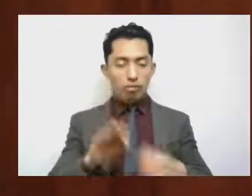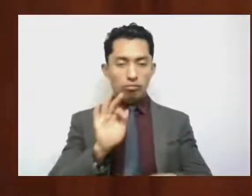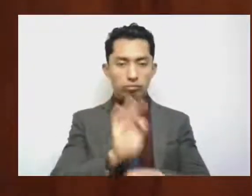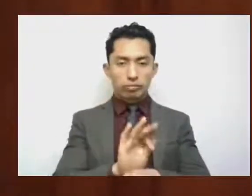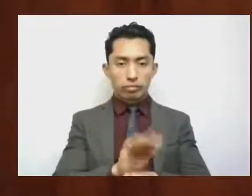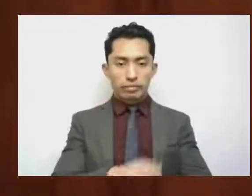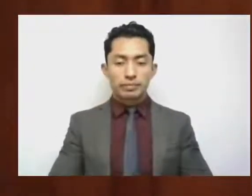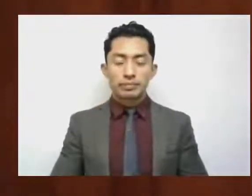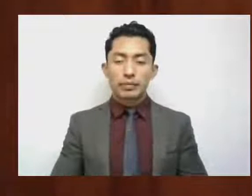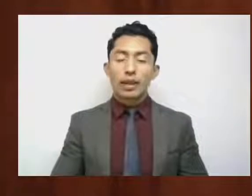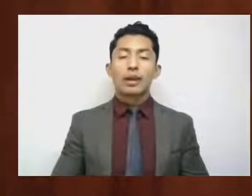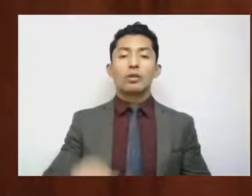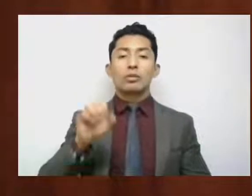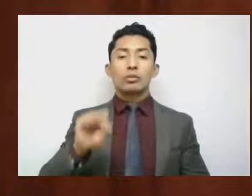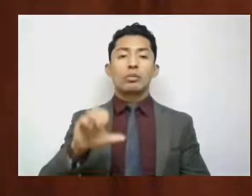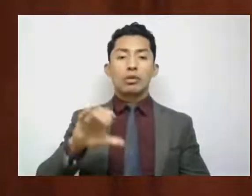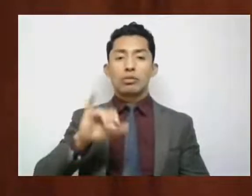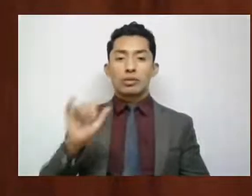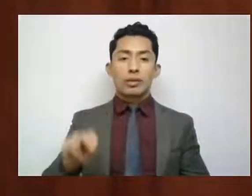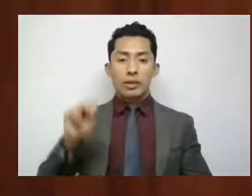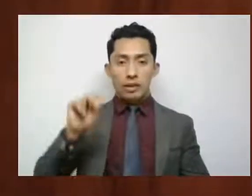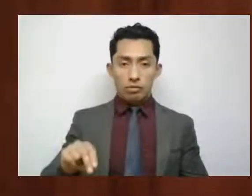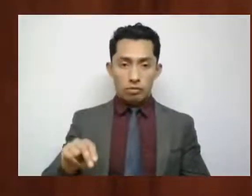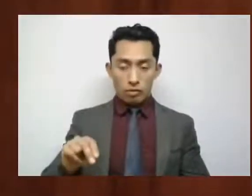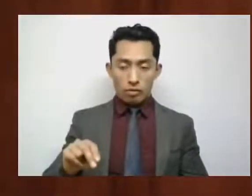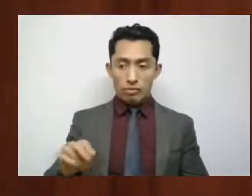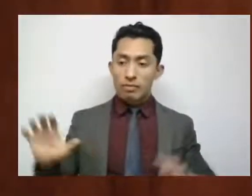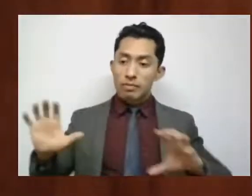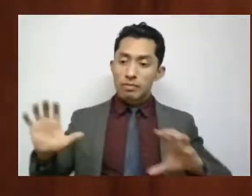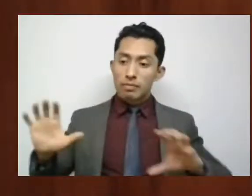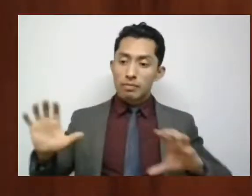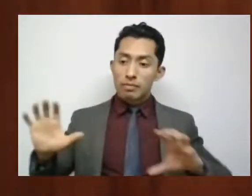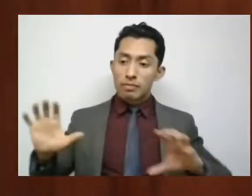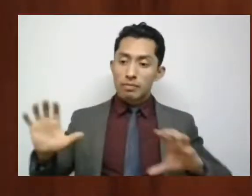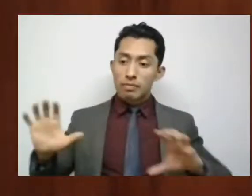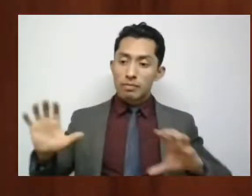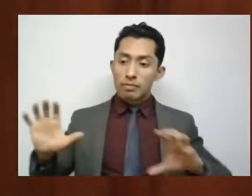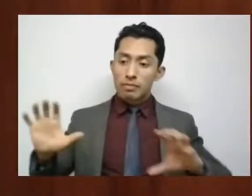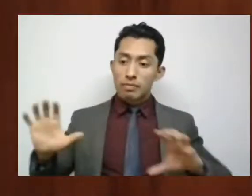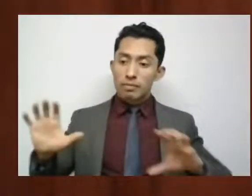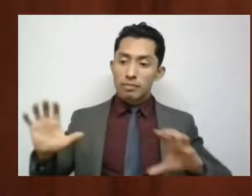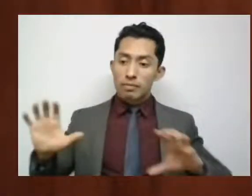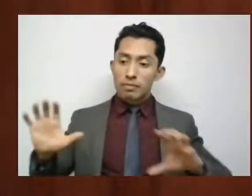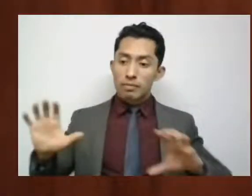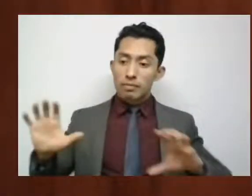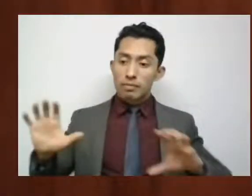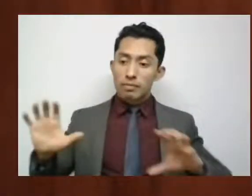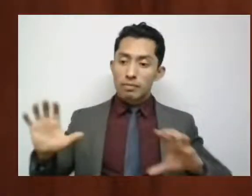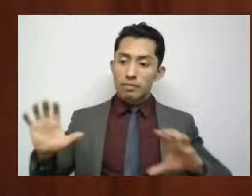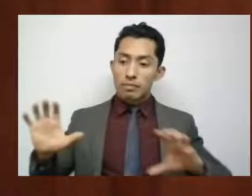La Suprema Corte de Justicia de la Nación se ha pronunciado y actuado en este tema.